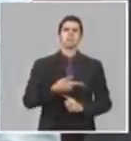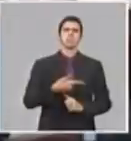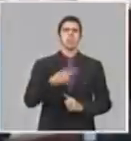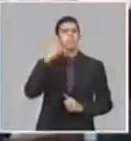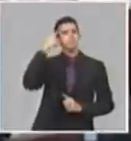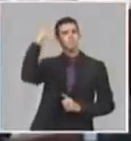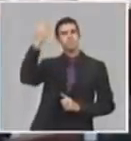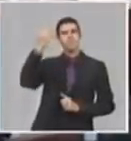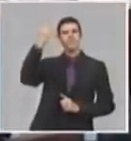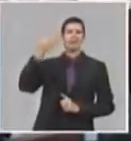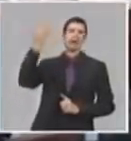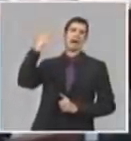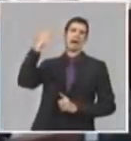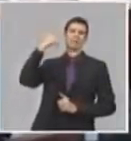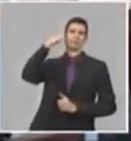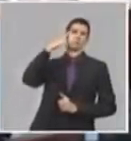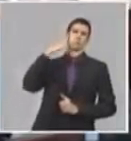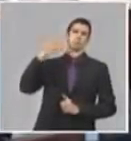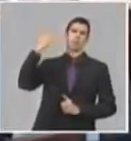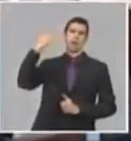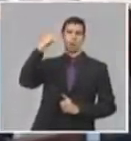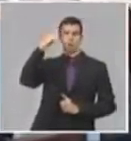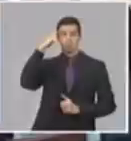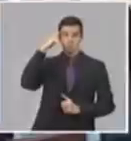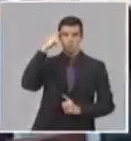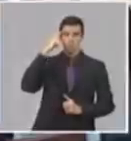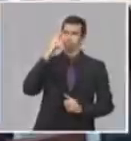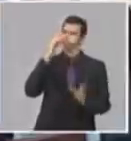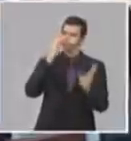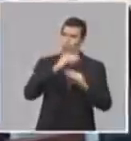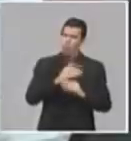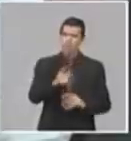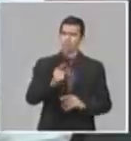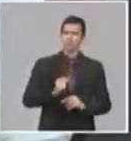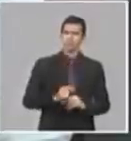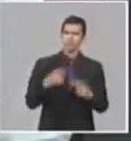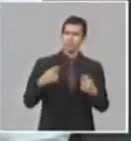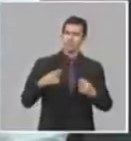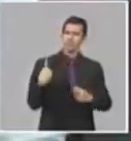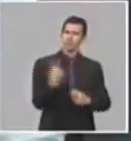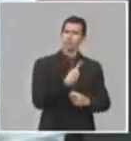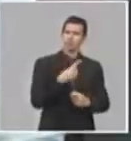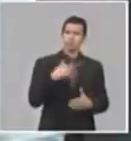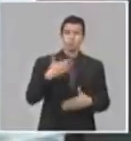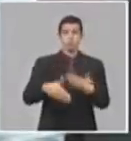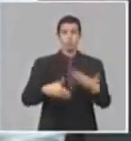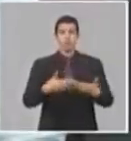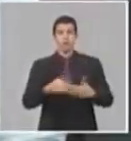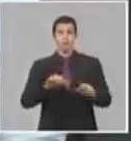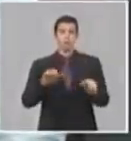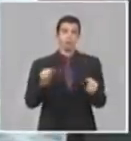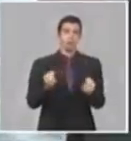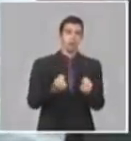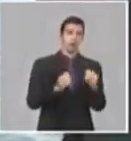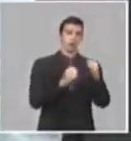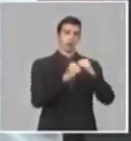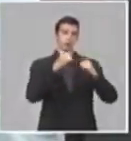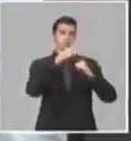era digital y no podemos burocratizar los procesos ideológicos.